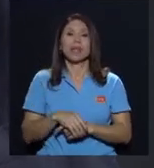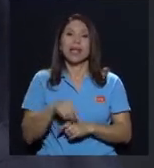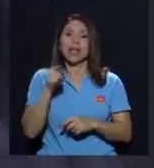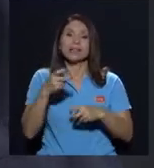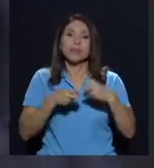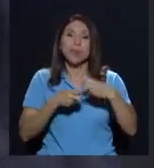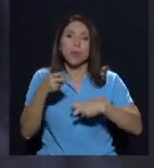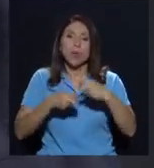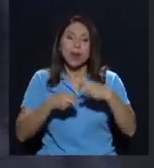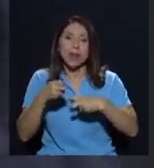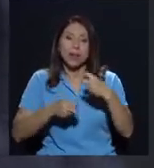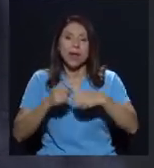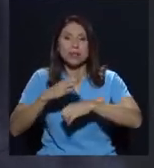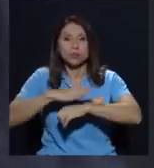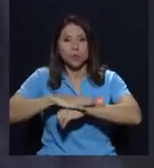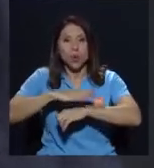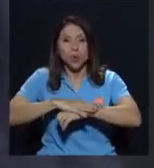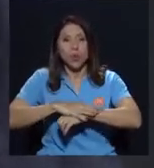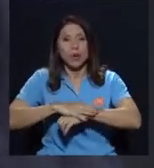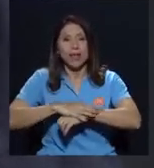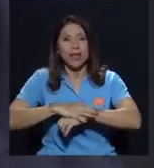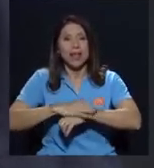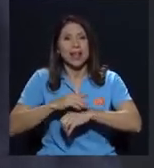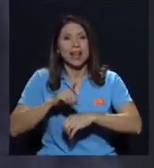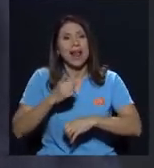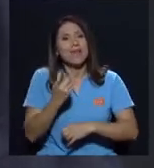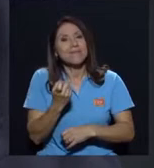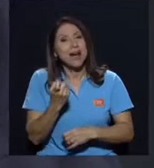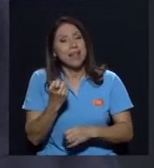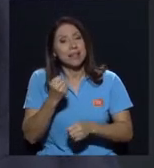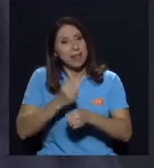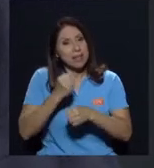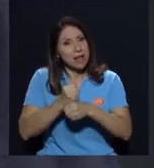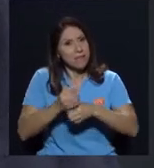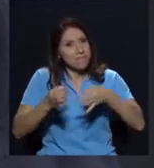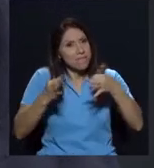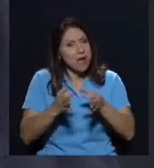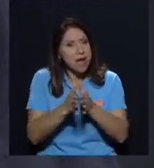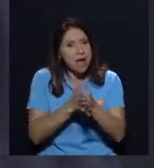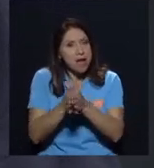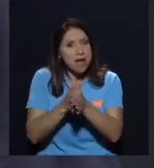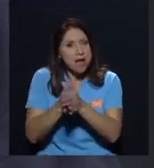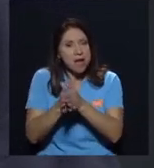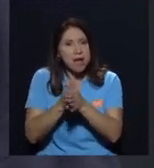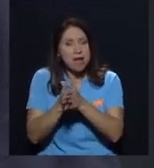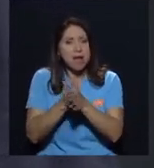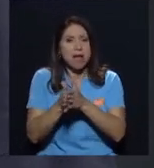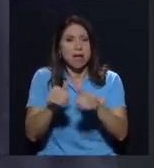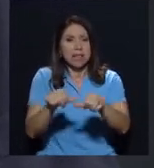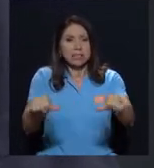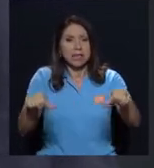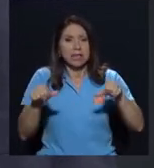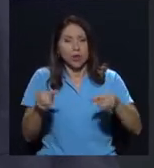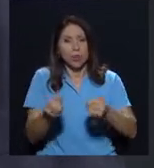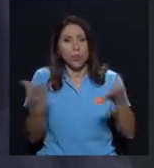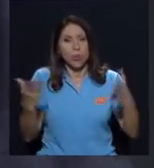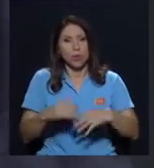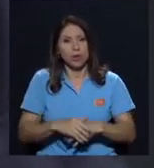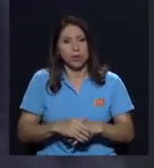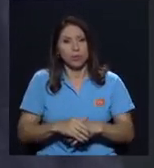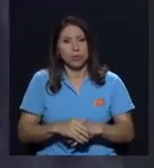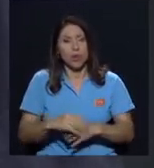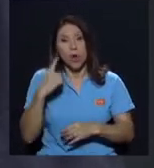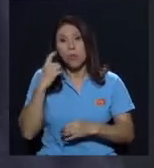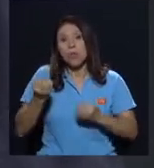planteando sobre la falta de eficiencia del sector público a la gente que existe